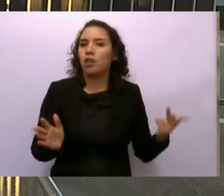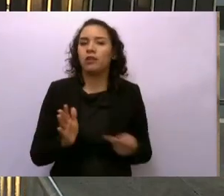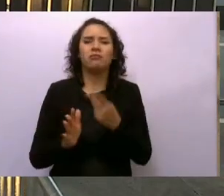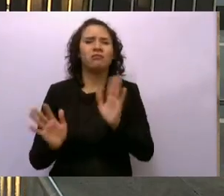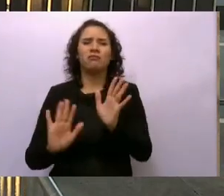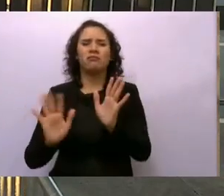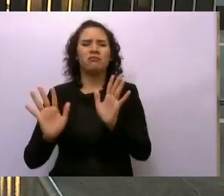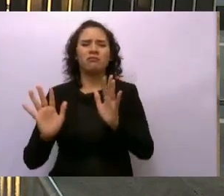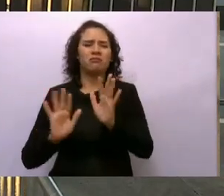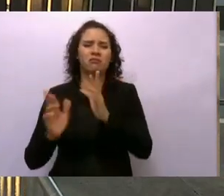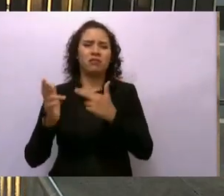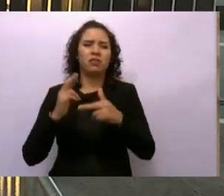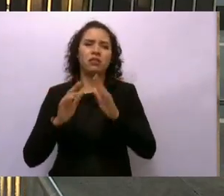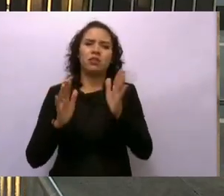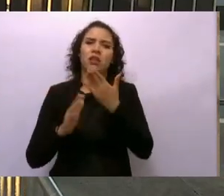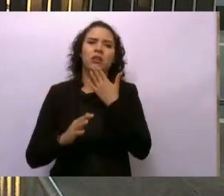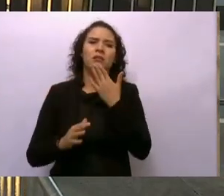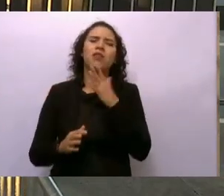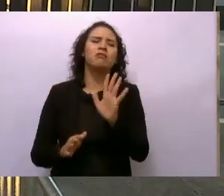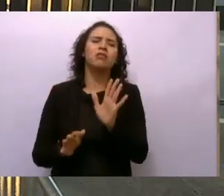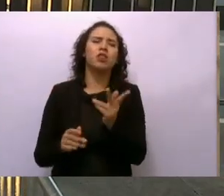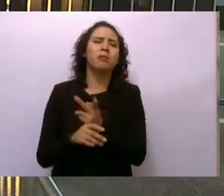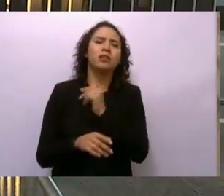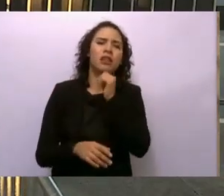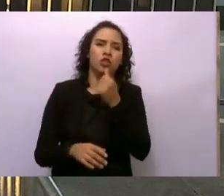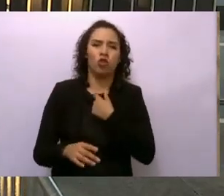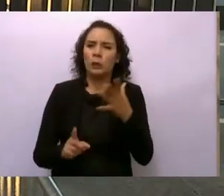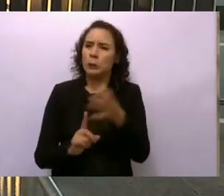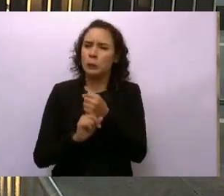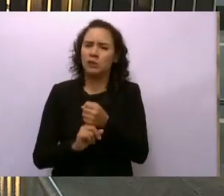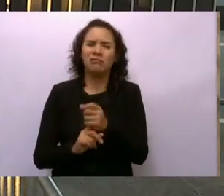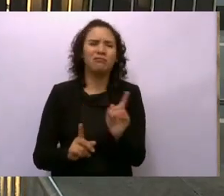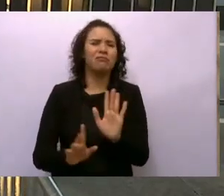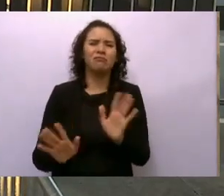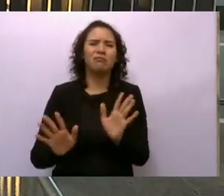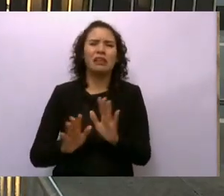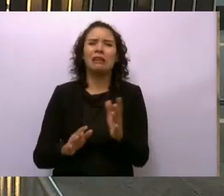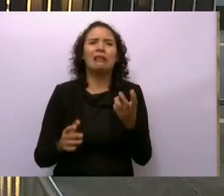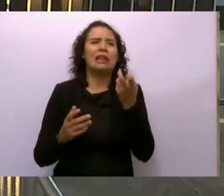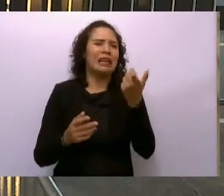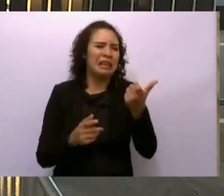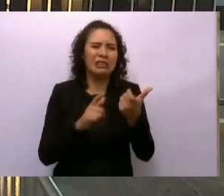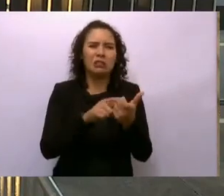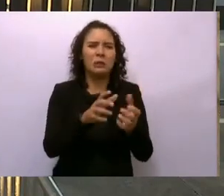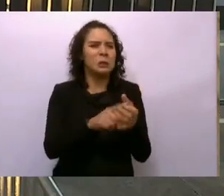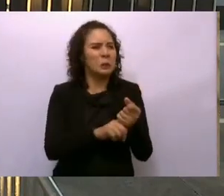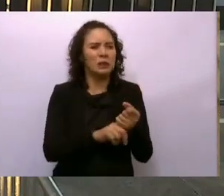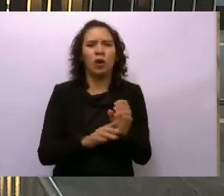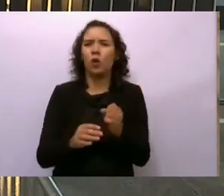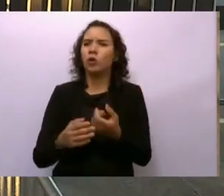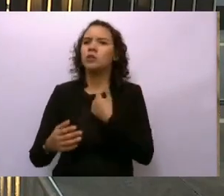¿Y saben qué? No hay que tener mucho apego ni al dinero ni al poder